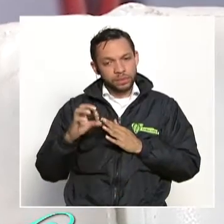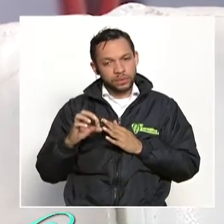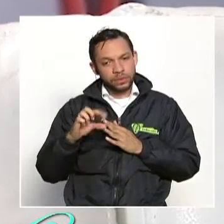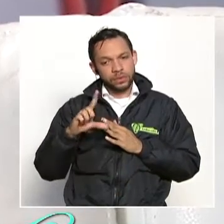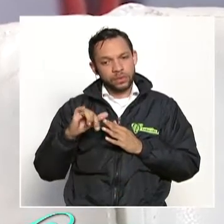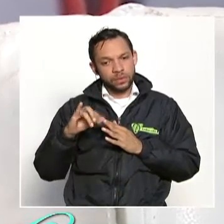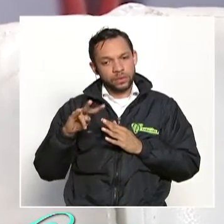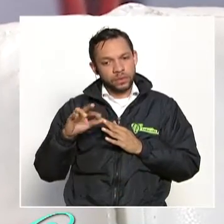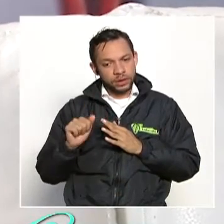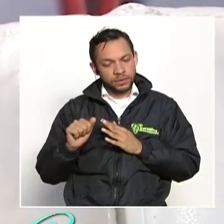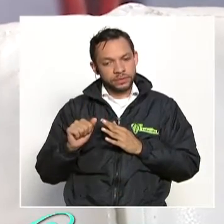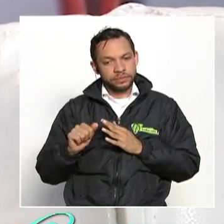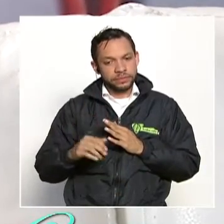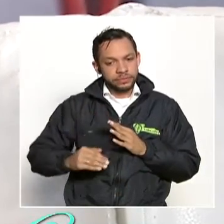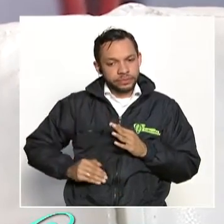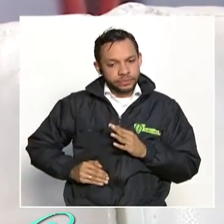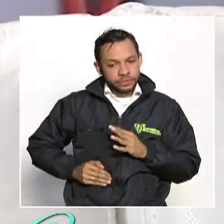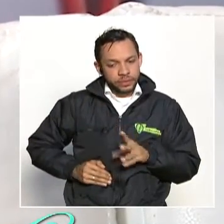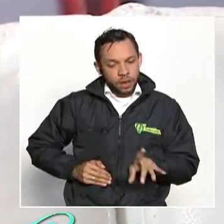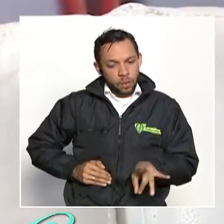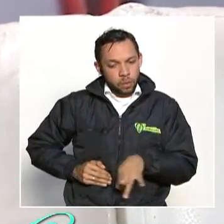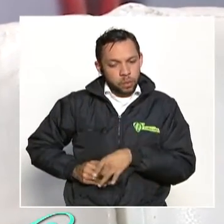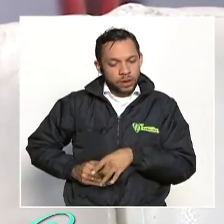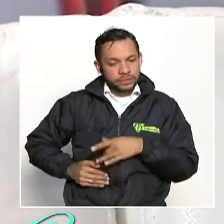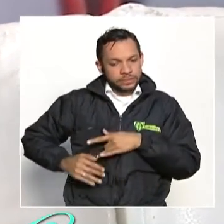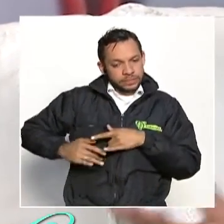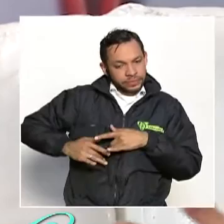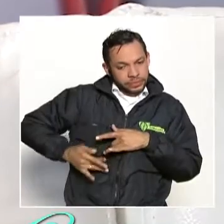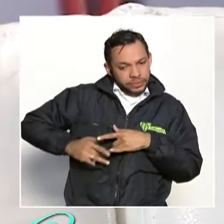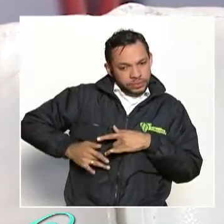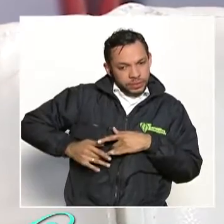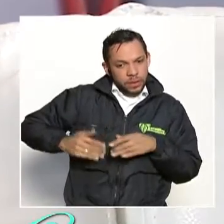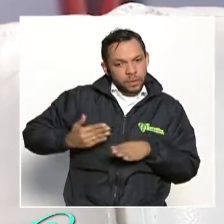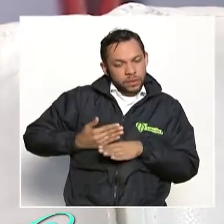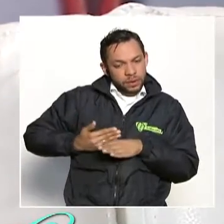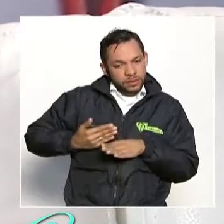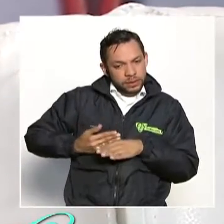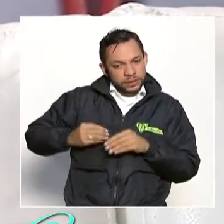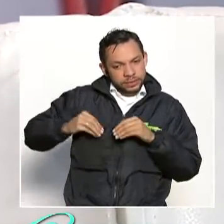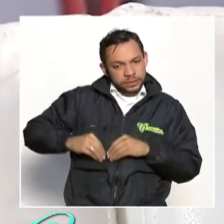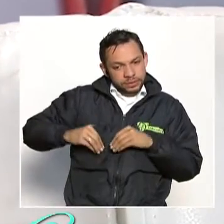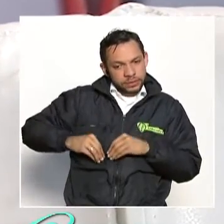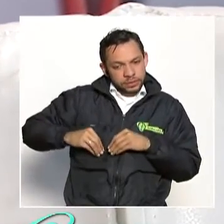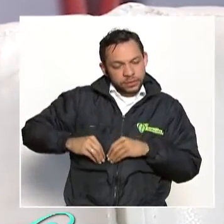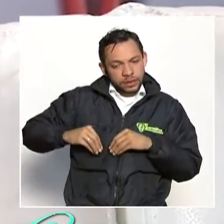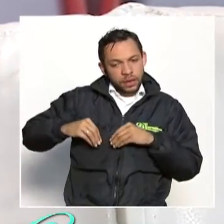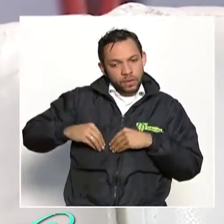estímulo para que el hígado y la vesícula biliar, las personas que lo tienen, muchos ya no tienen vesícula,